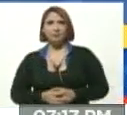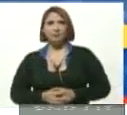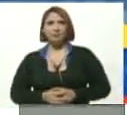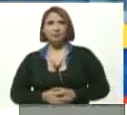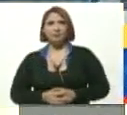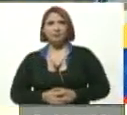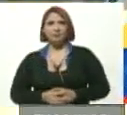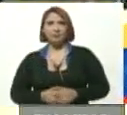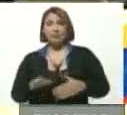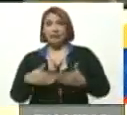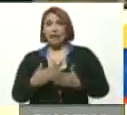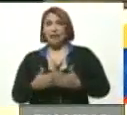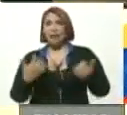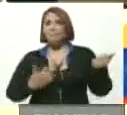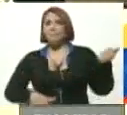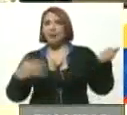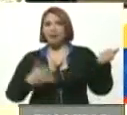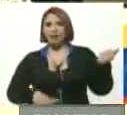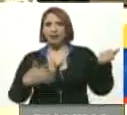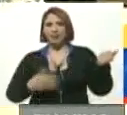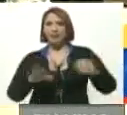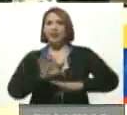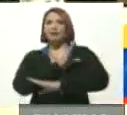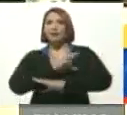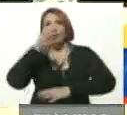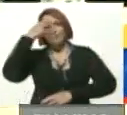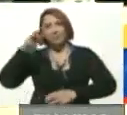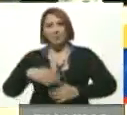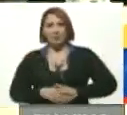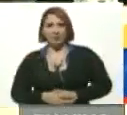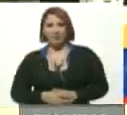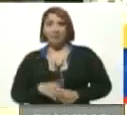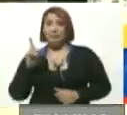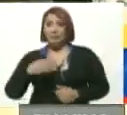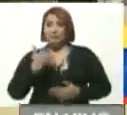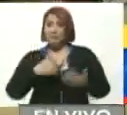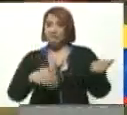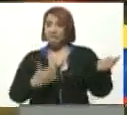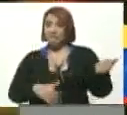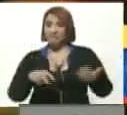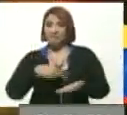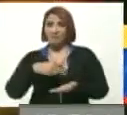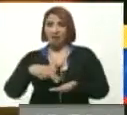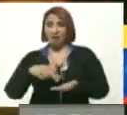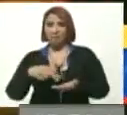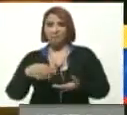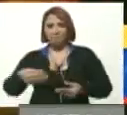y hasta los mariachis, las canciones mexicanas las baila, pues, vals. Bueno, aquí tengo el informe